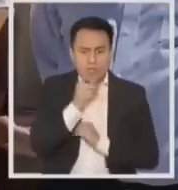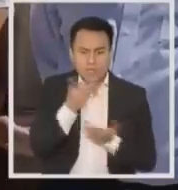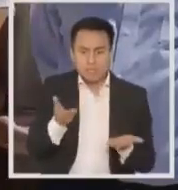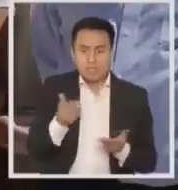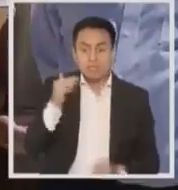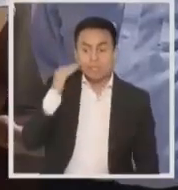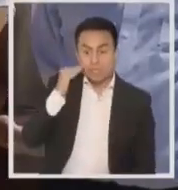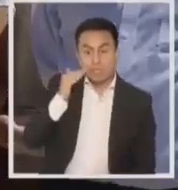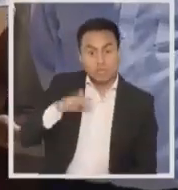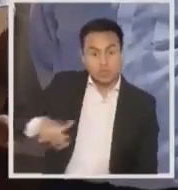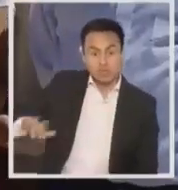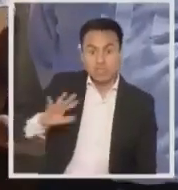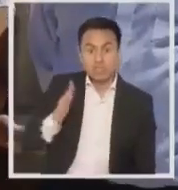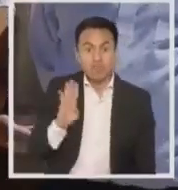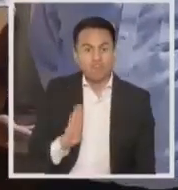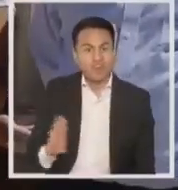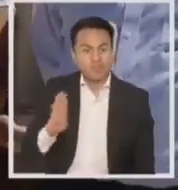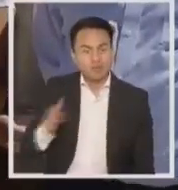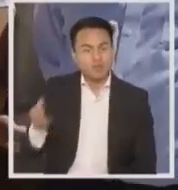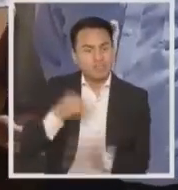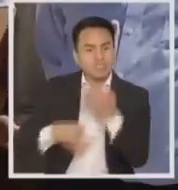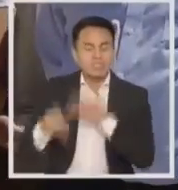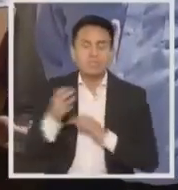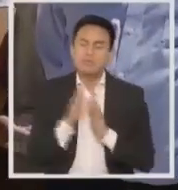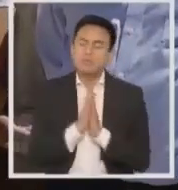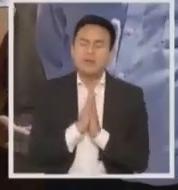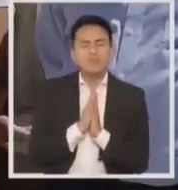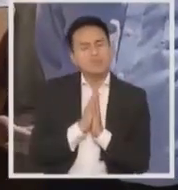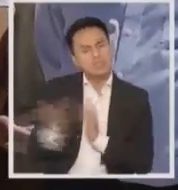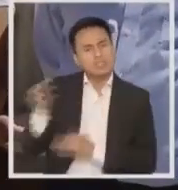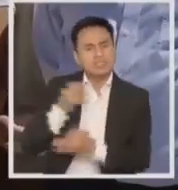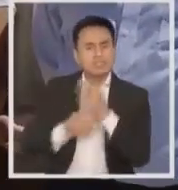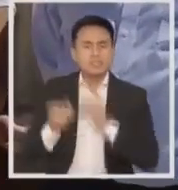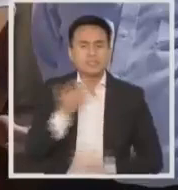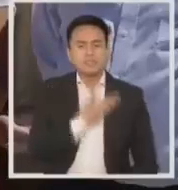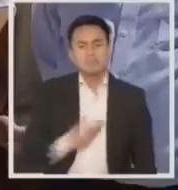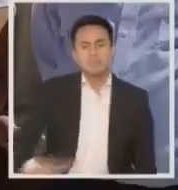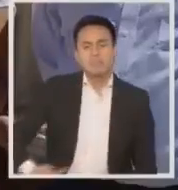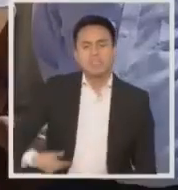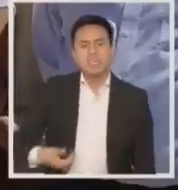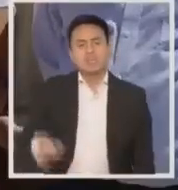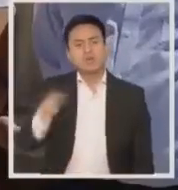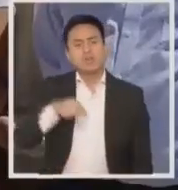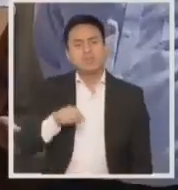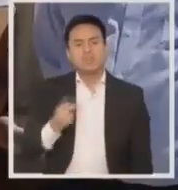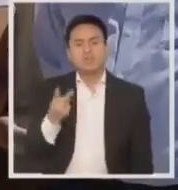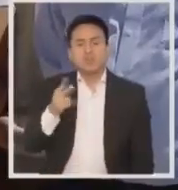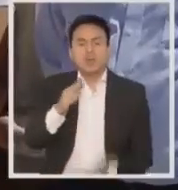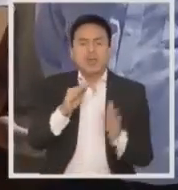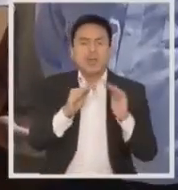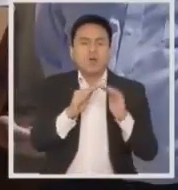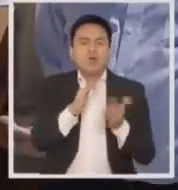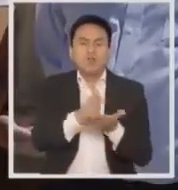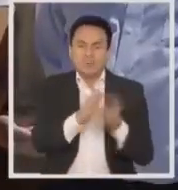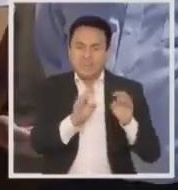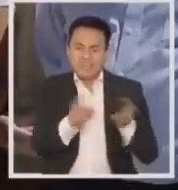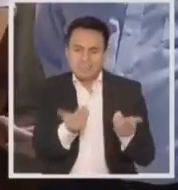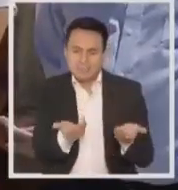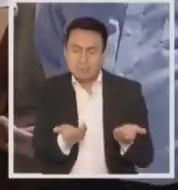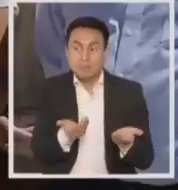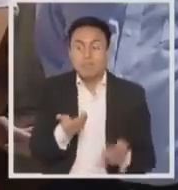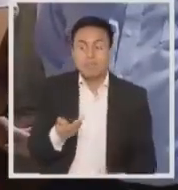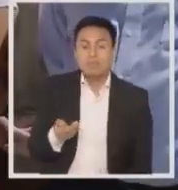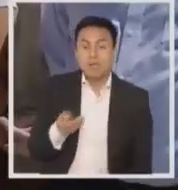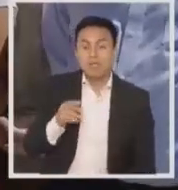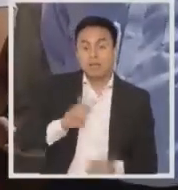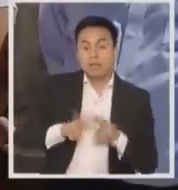mismos niños de quinto básico nos decían: por favor, presidente, devuélvanos nuestro segundo hogar.